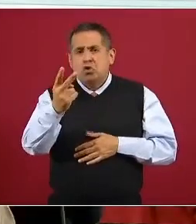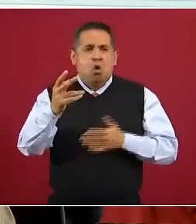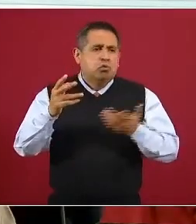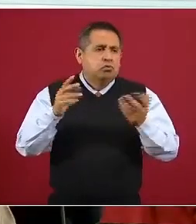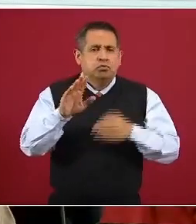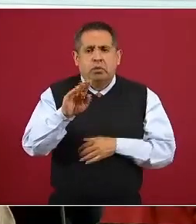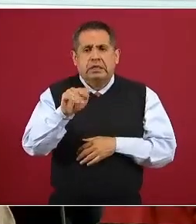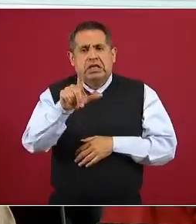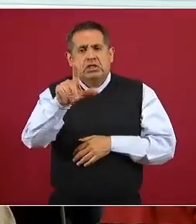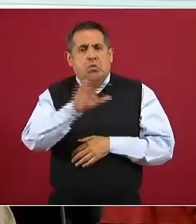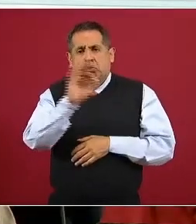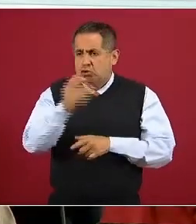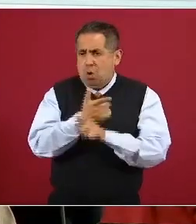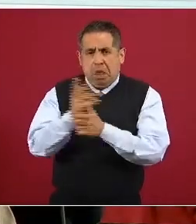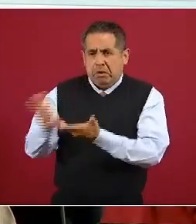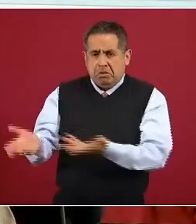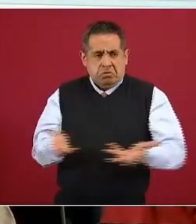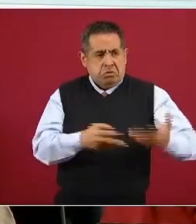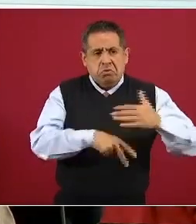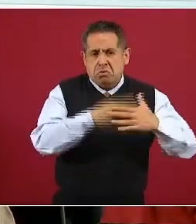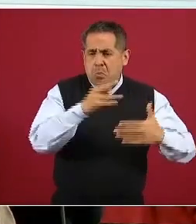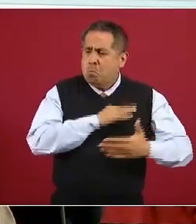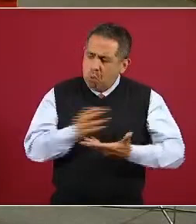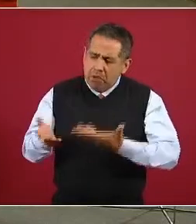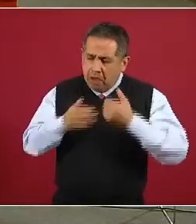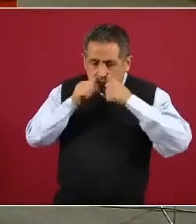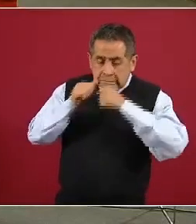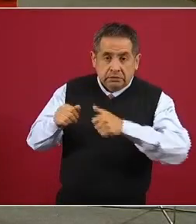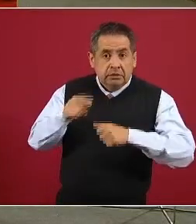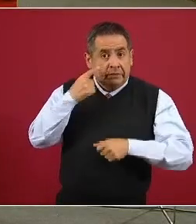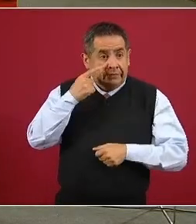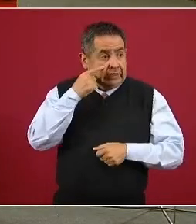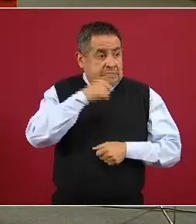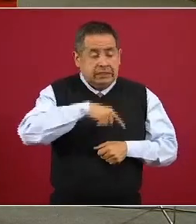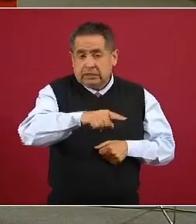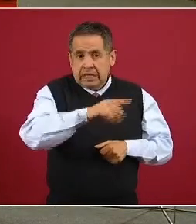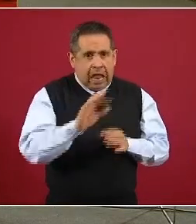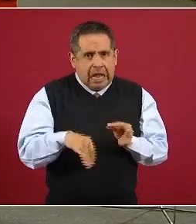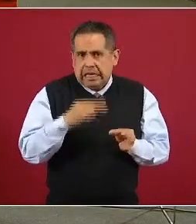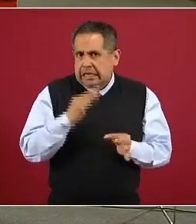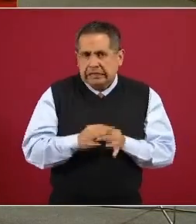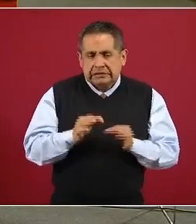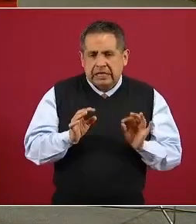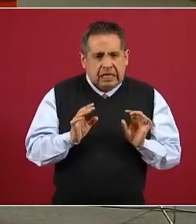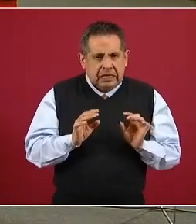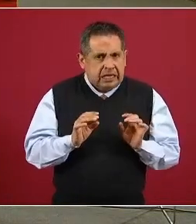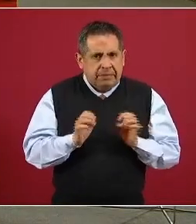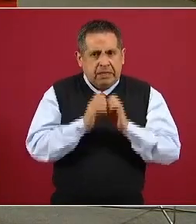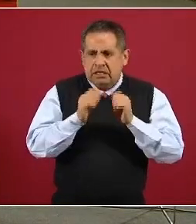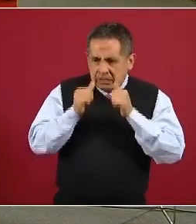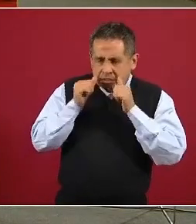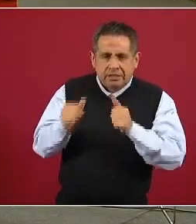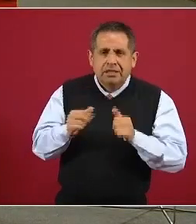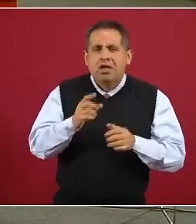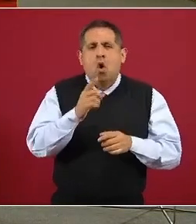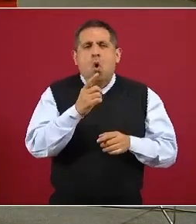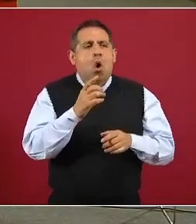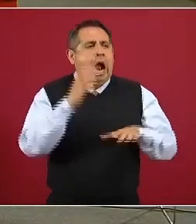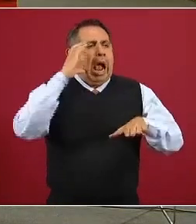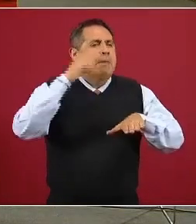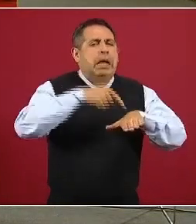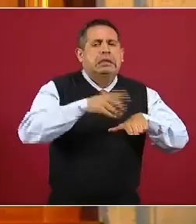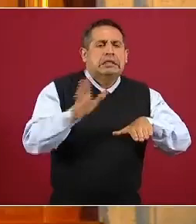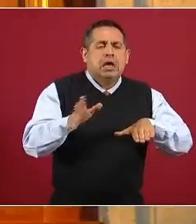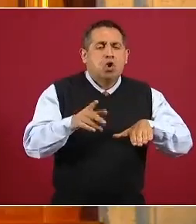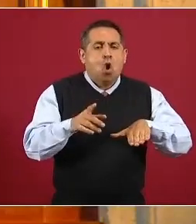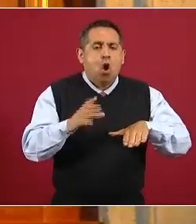y 97%. Recordando que lógicamente estas camas están listas, no solamente es la cama física como tal,